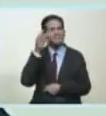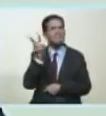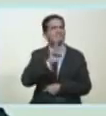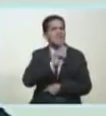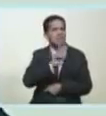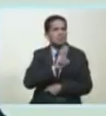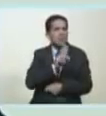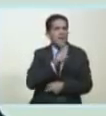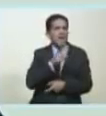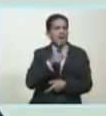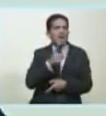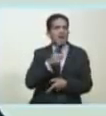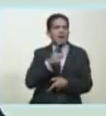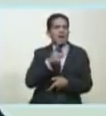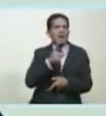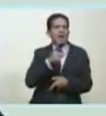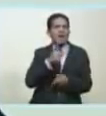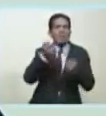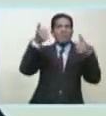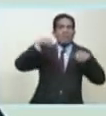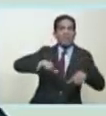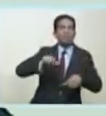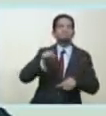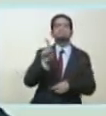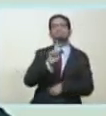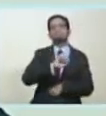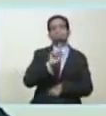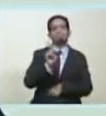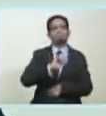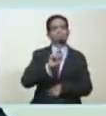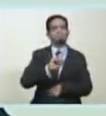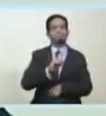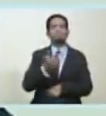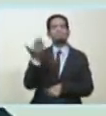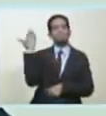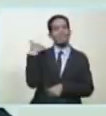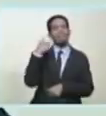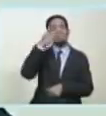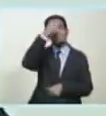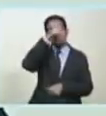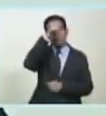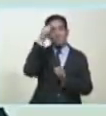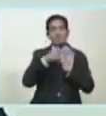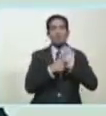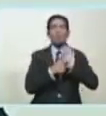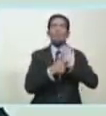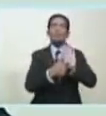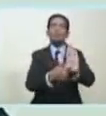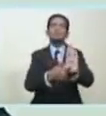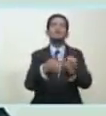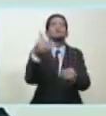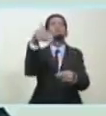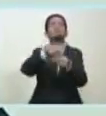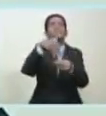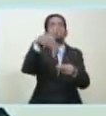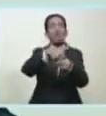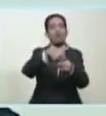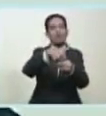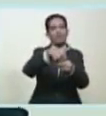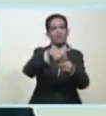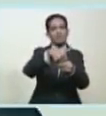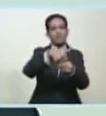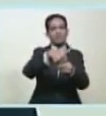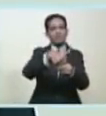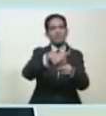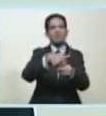rendir, ya la voz de los venezolanos tronó el domingo y el domingo el pueblo dijo en las urnas